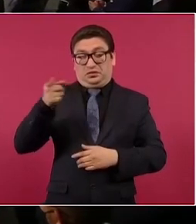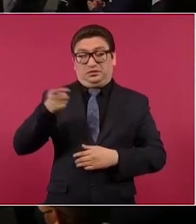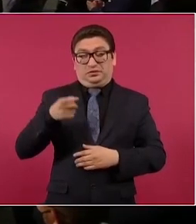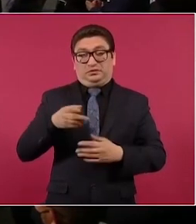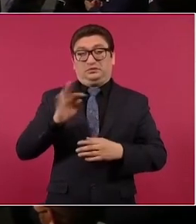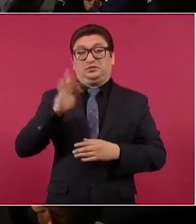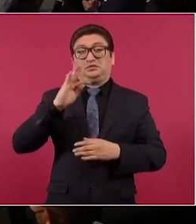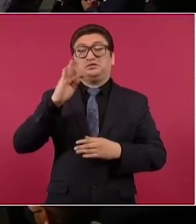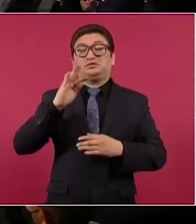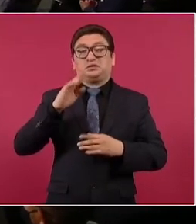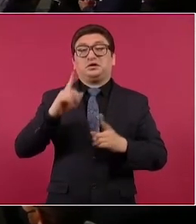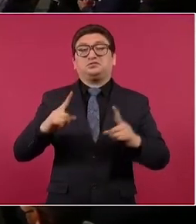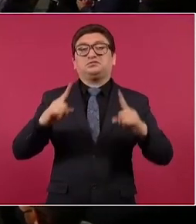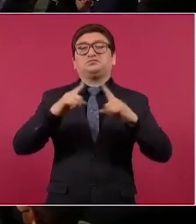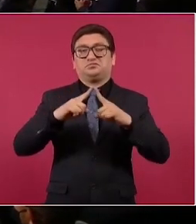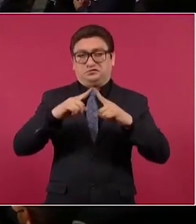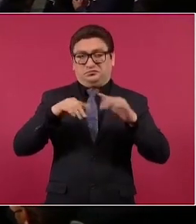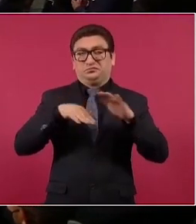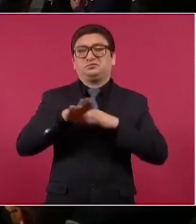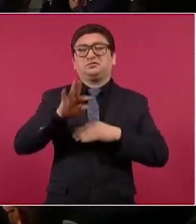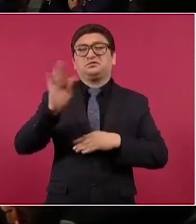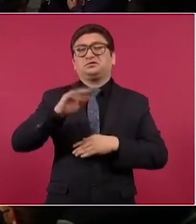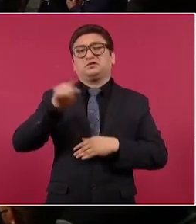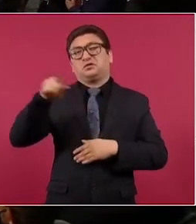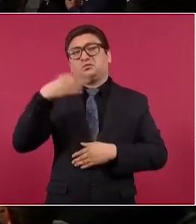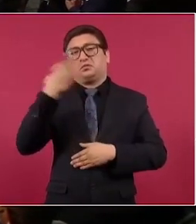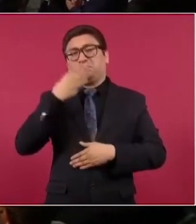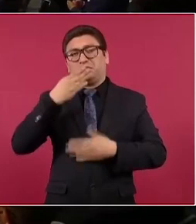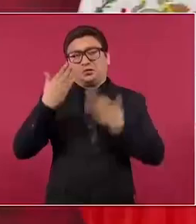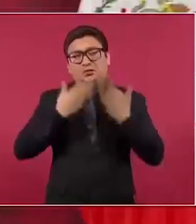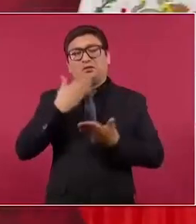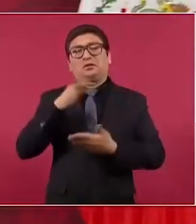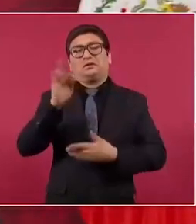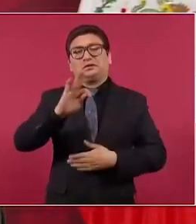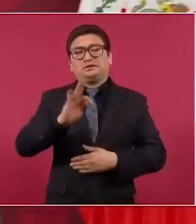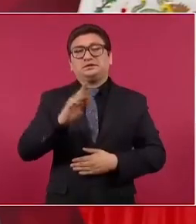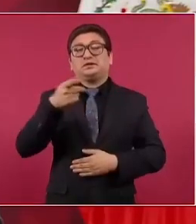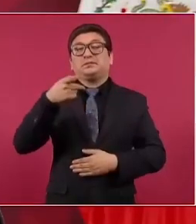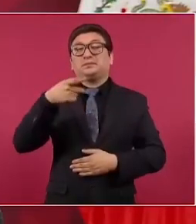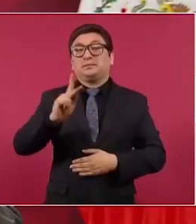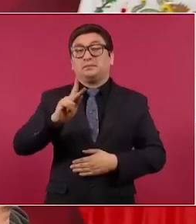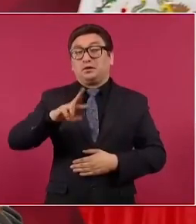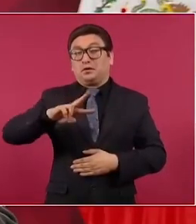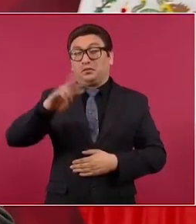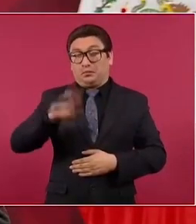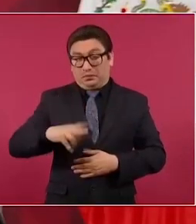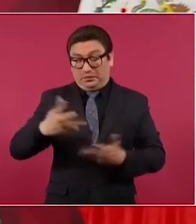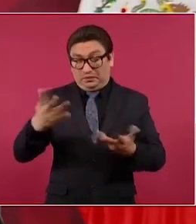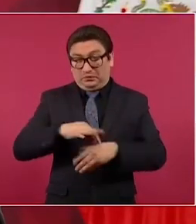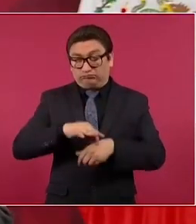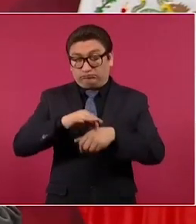al templo o lea la Biblia, pero en realidad